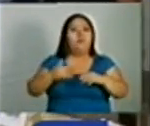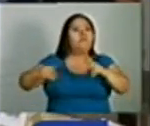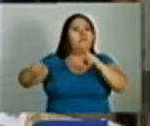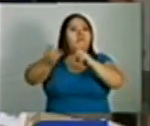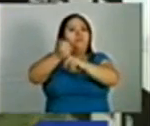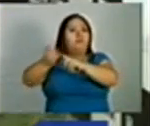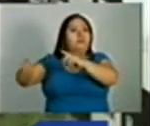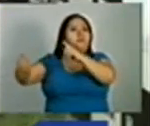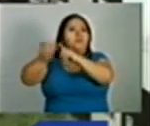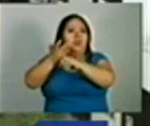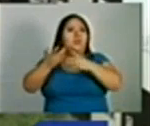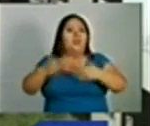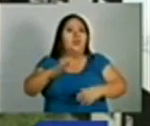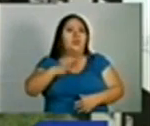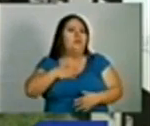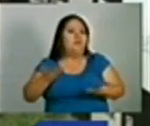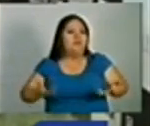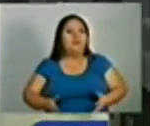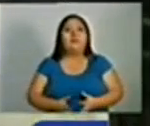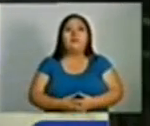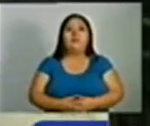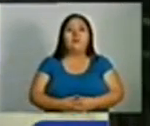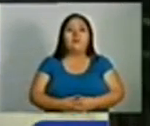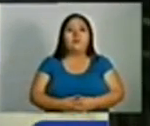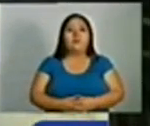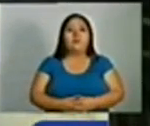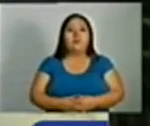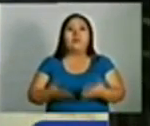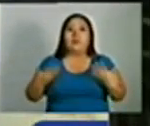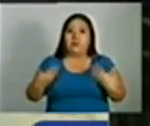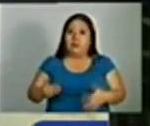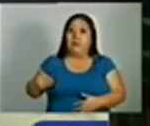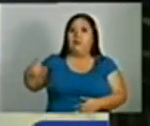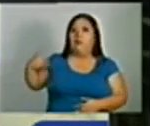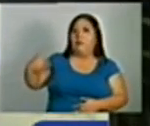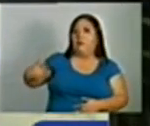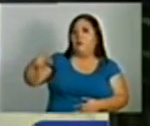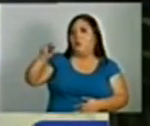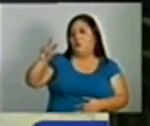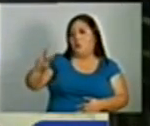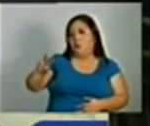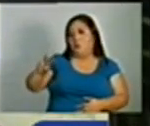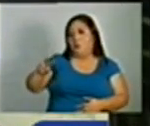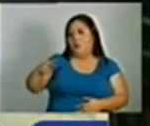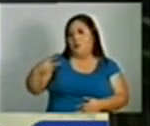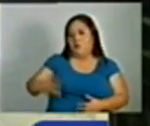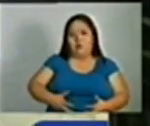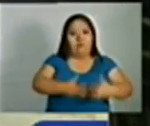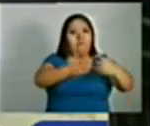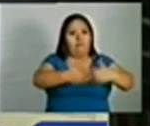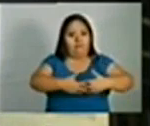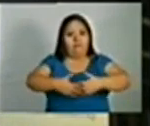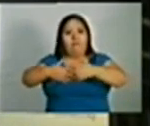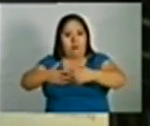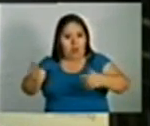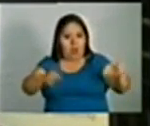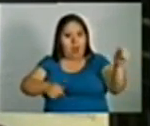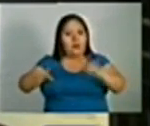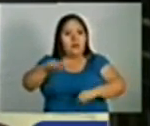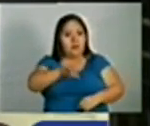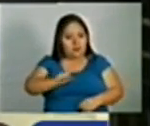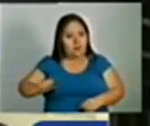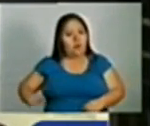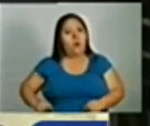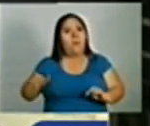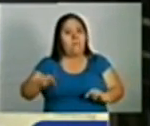Escuchemos qué dijeron algunos de ellos. Bitcoin después de 2 años es de que más empresas están viniendo a El Salvador, están